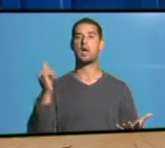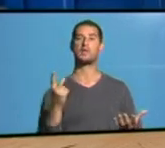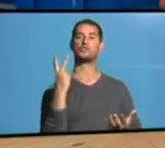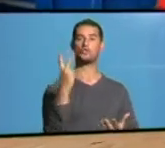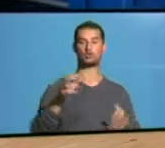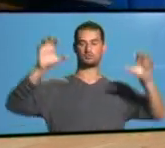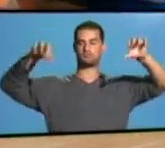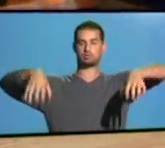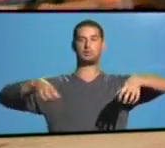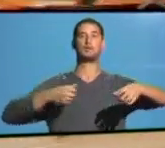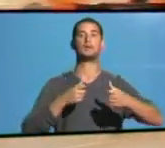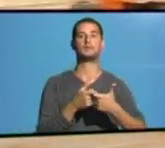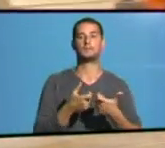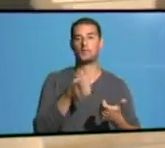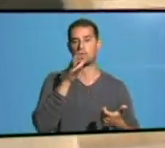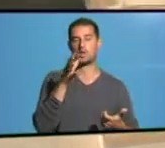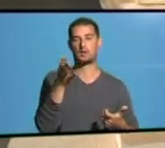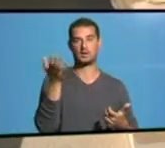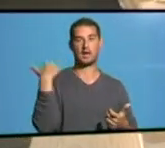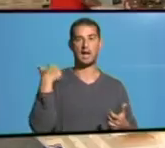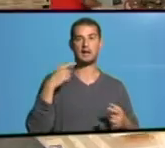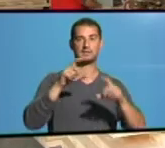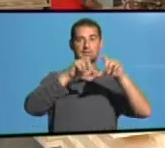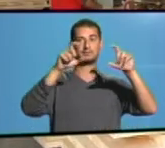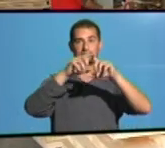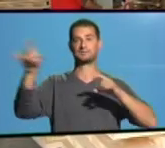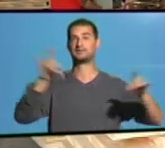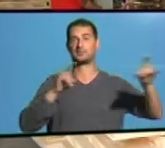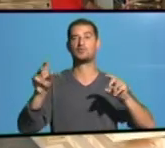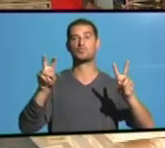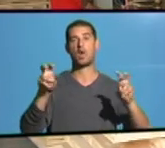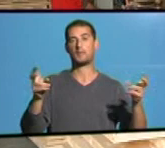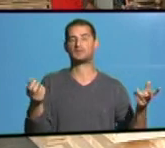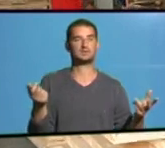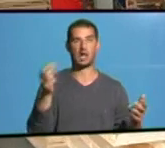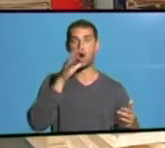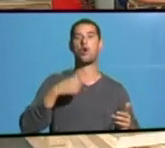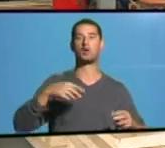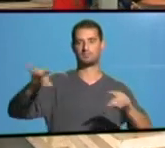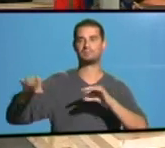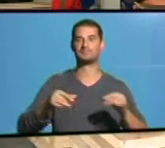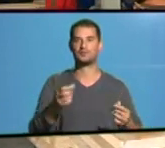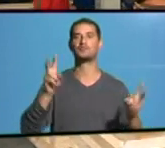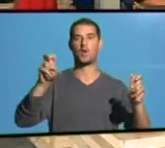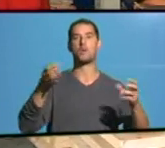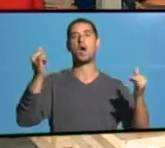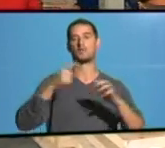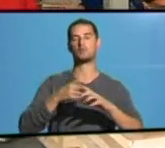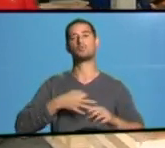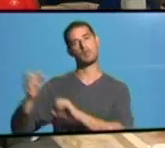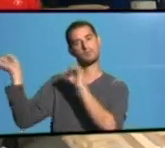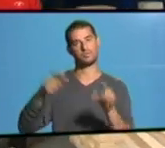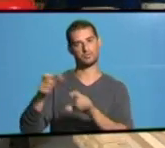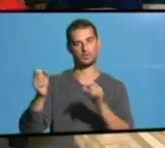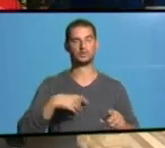a carencia de polígono dificultaba ampliar as empresas que hai ou atraer outras novas. Agora disporán de 47,000 metros cuadrados de solo